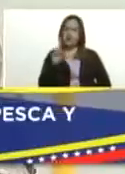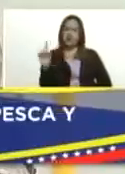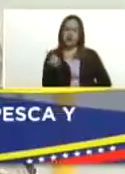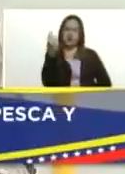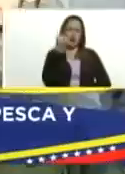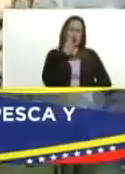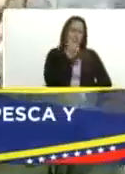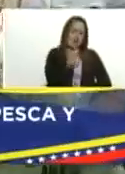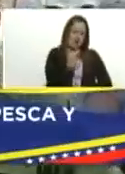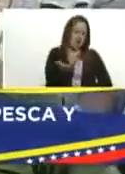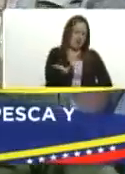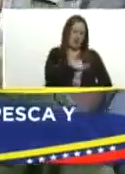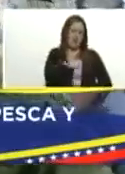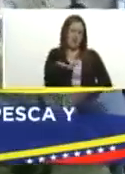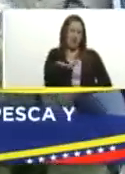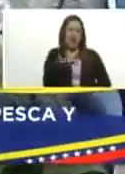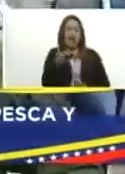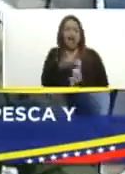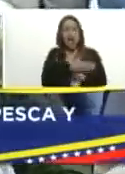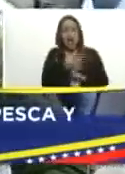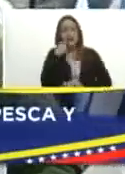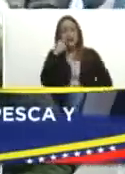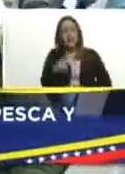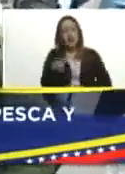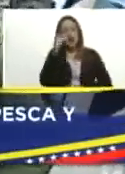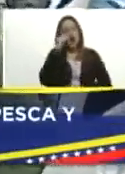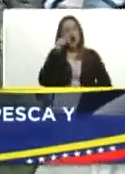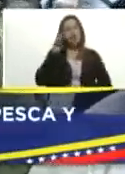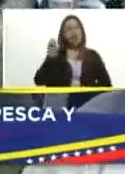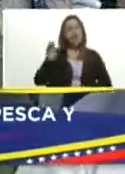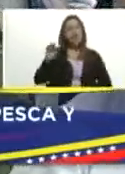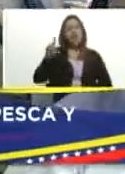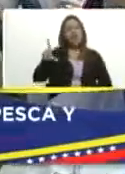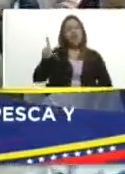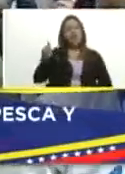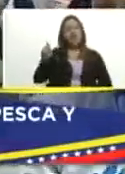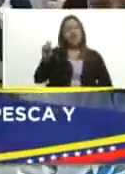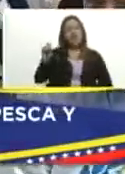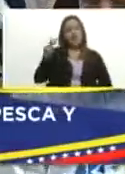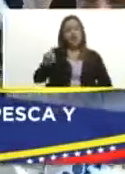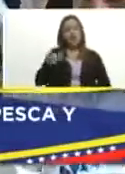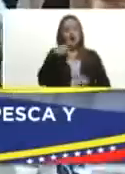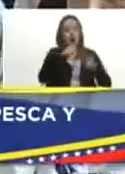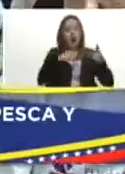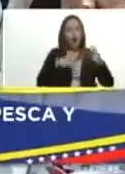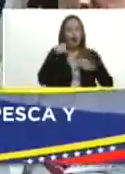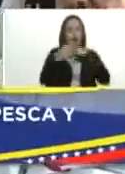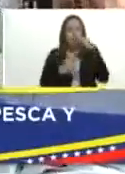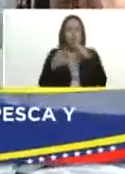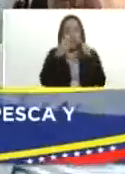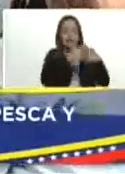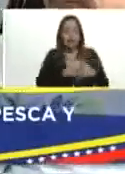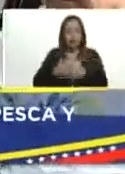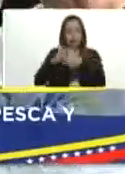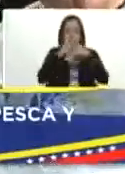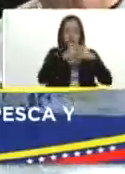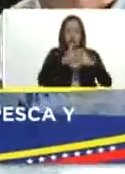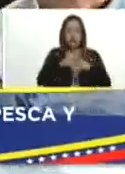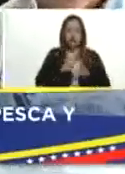dice. Ya lo había dicho John Bolton. Ya lo habían dicho otros voceros del imperialismo